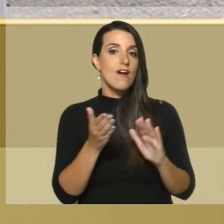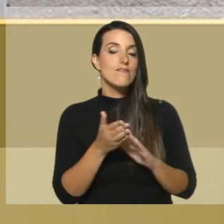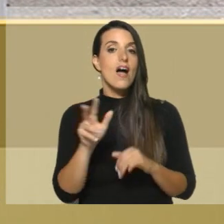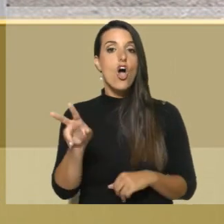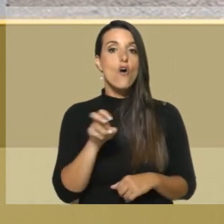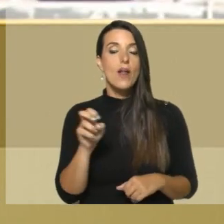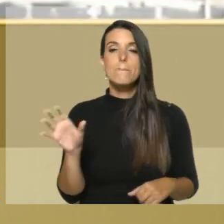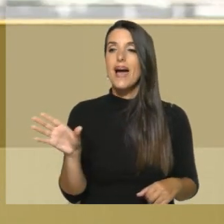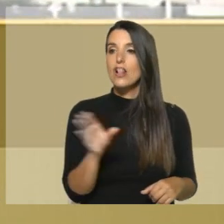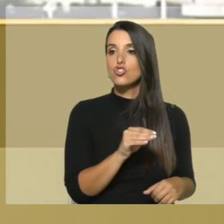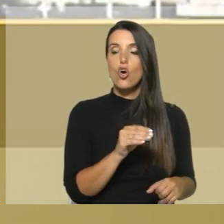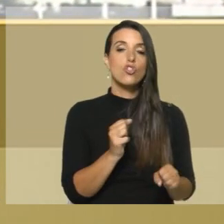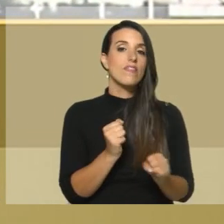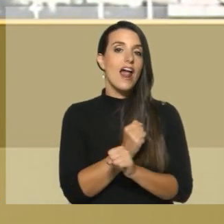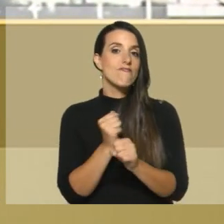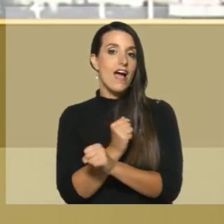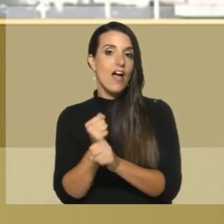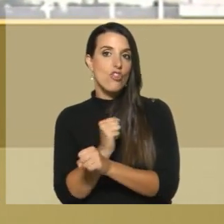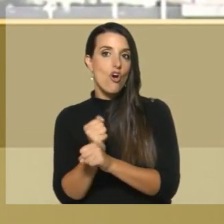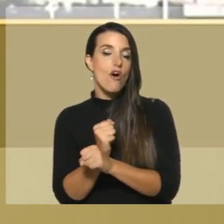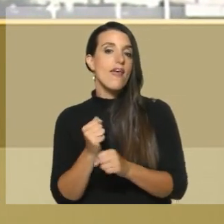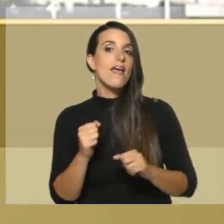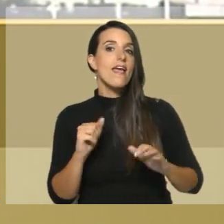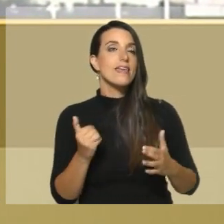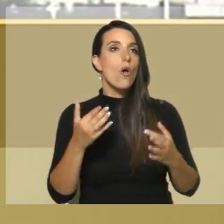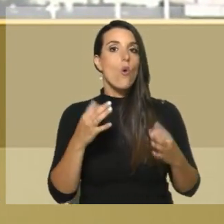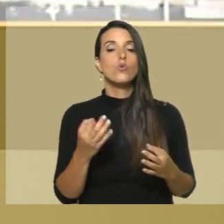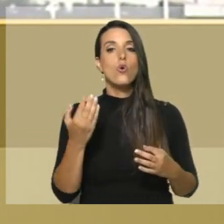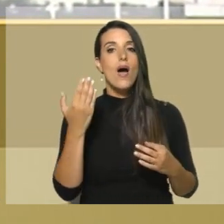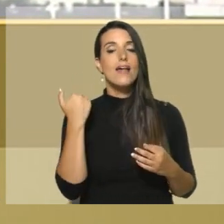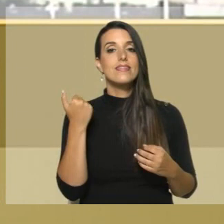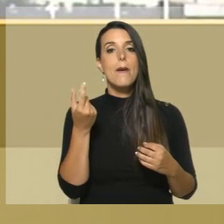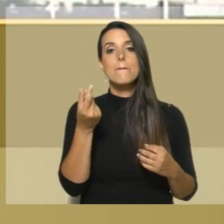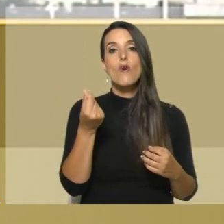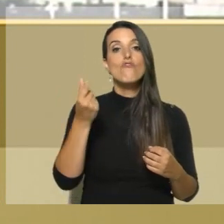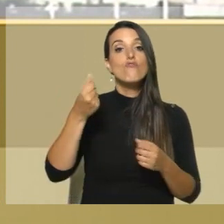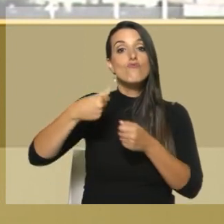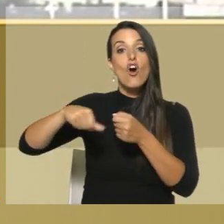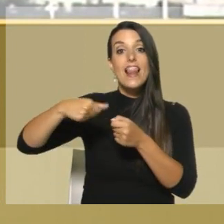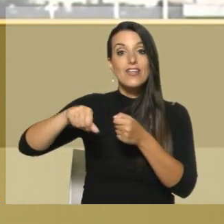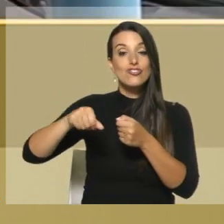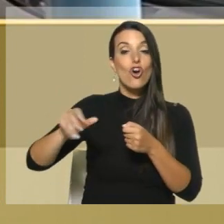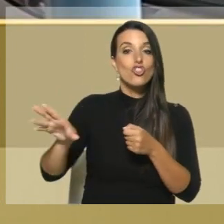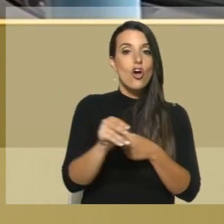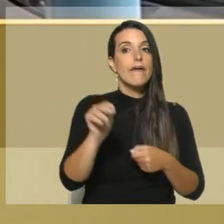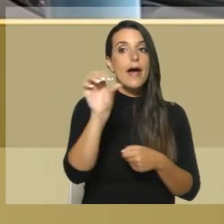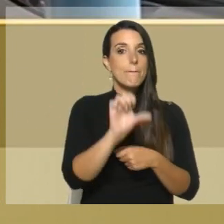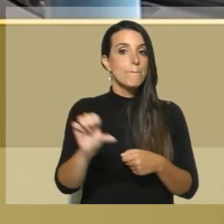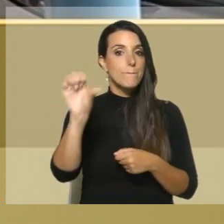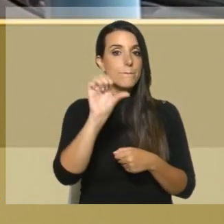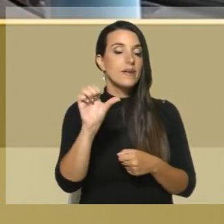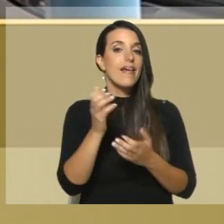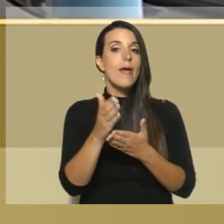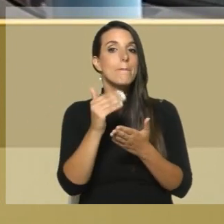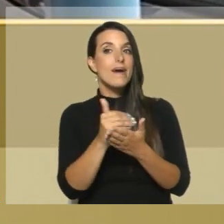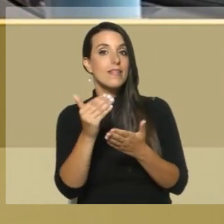para todos aquellos trabajadores que tuvieron comprendido la tarifa del boleto, que todas aquellas empresas